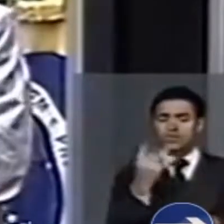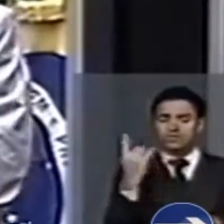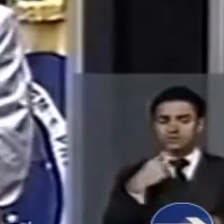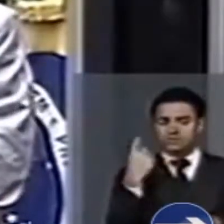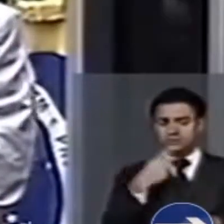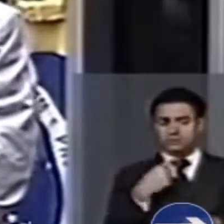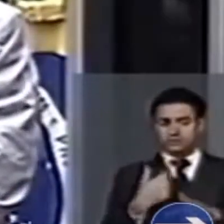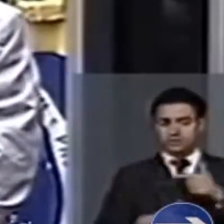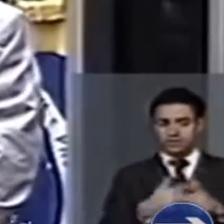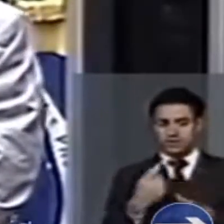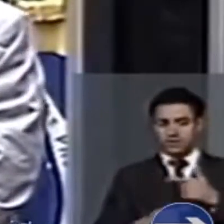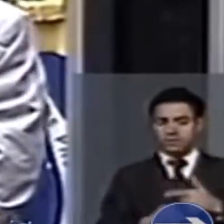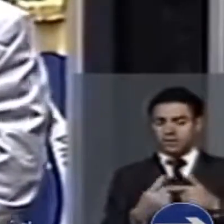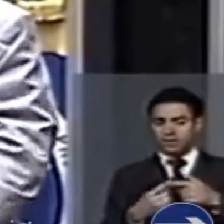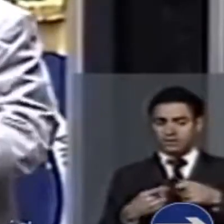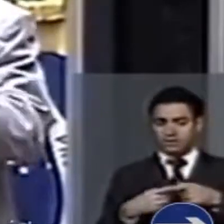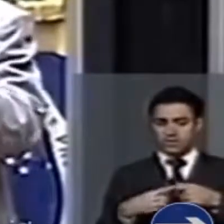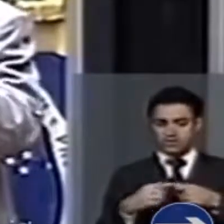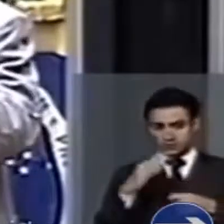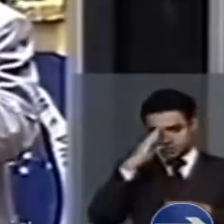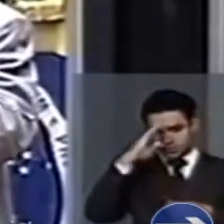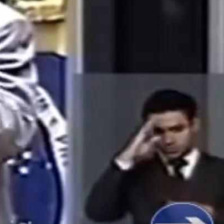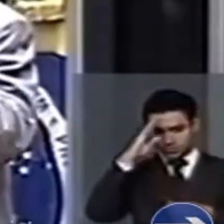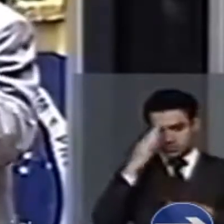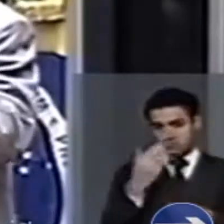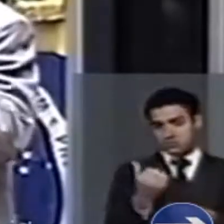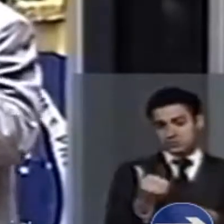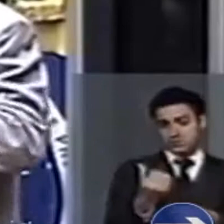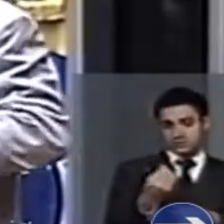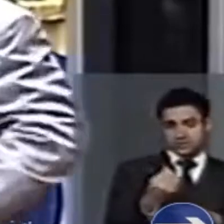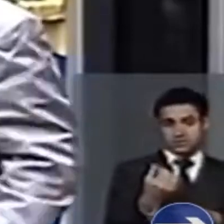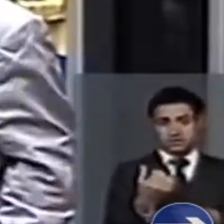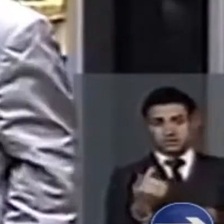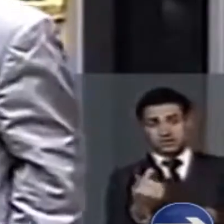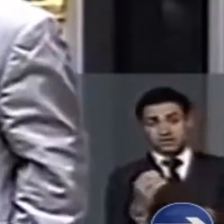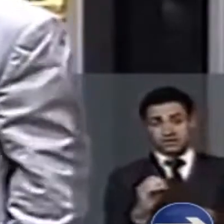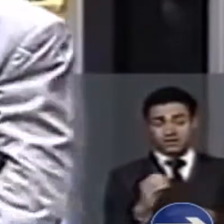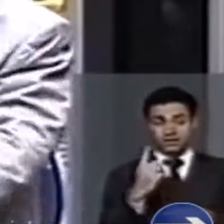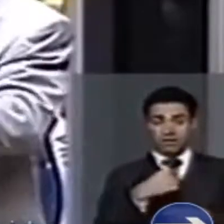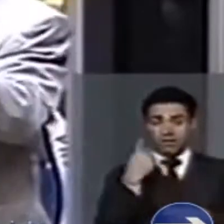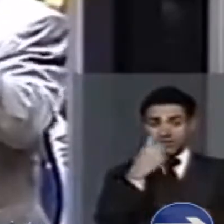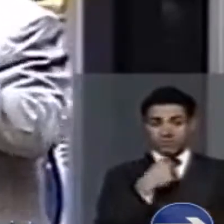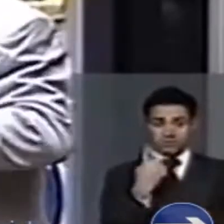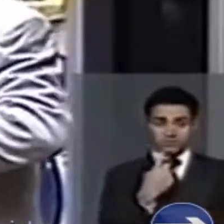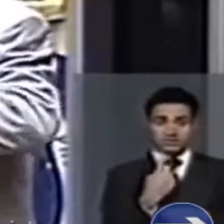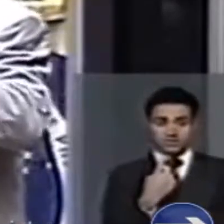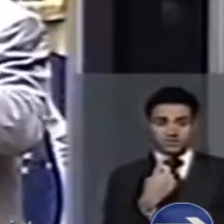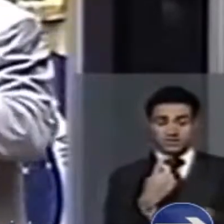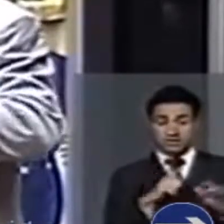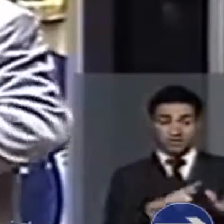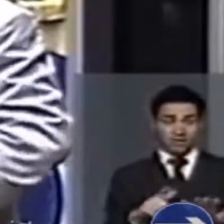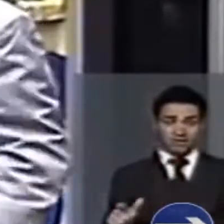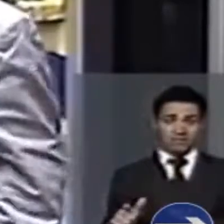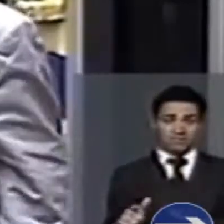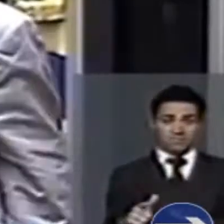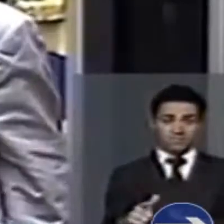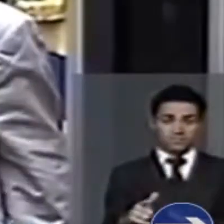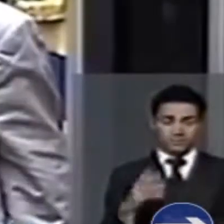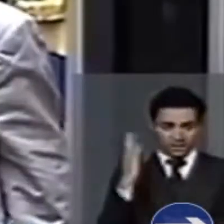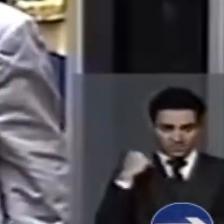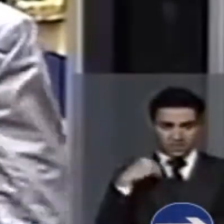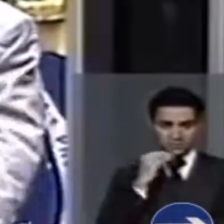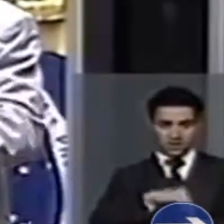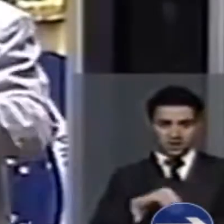médico cubano por semana? Entre 60 y 70 horas. ¿Y sabe cuánto gana por